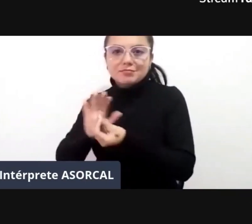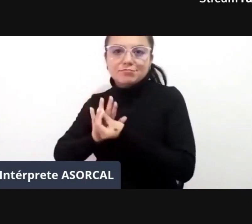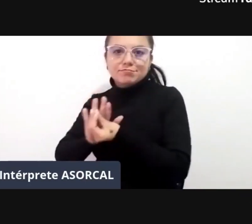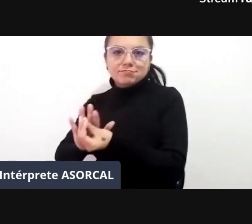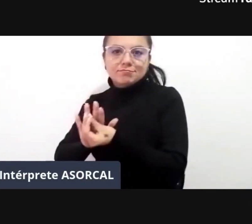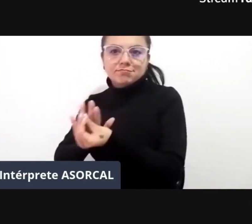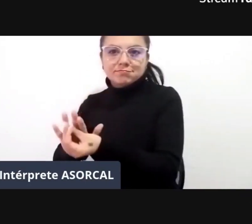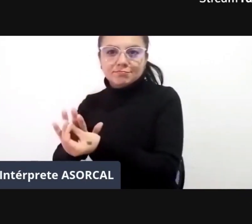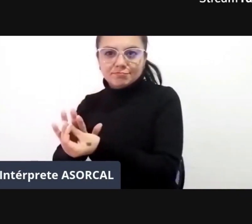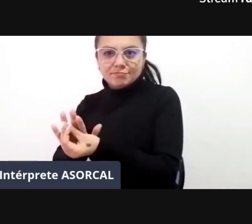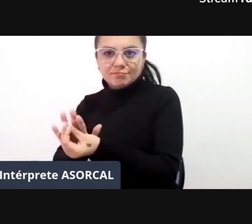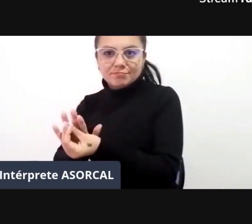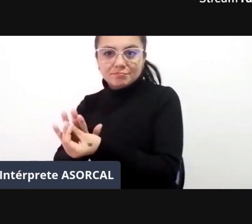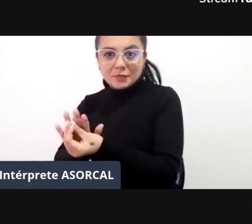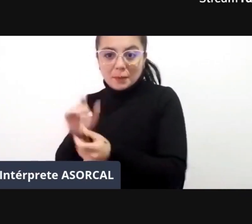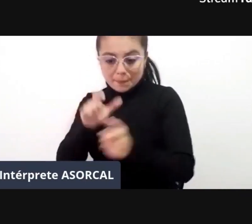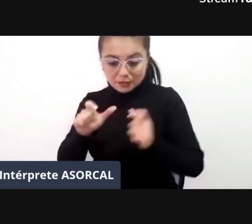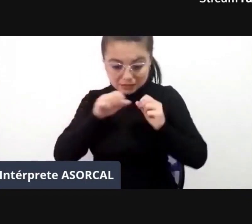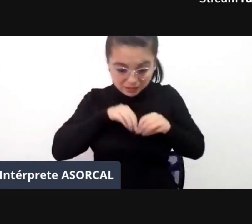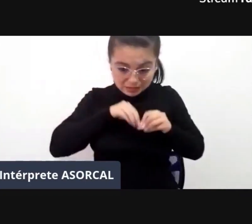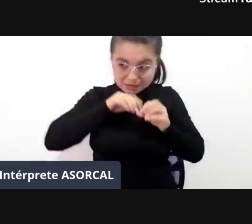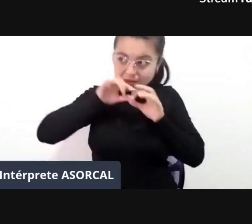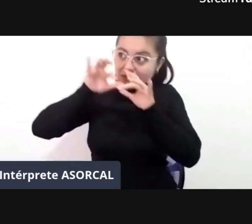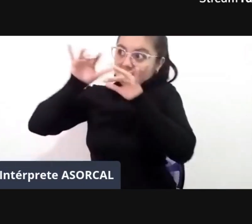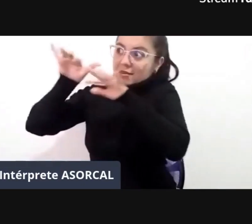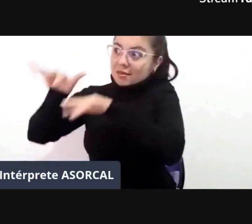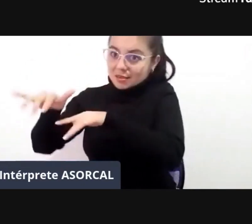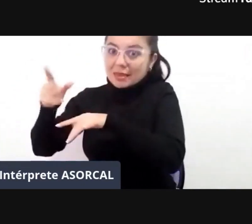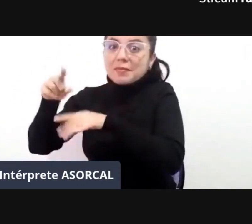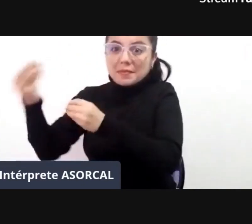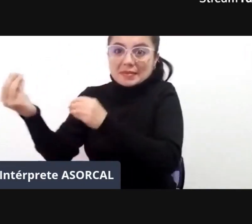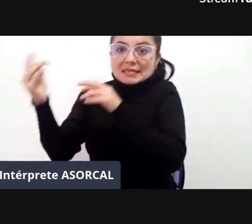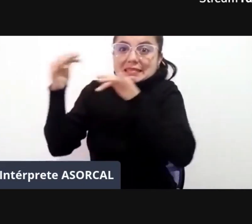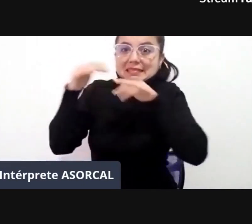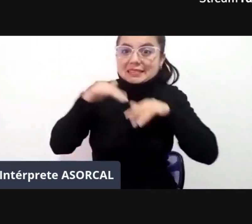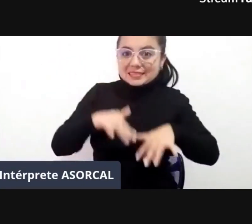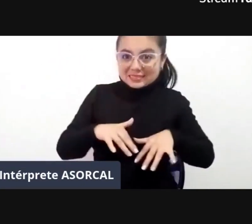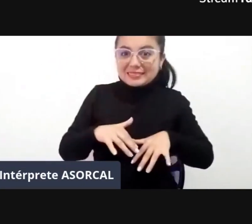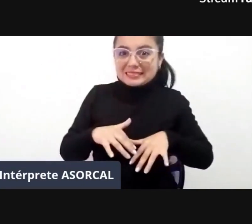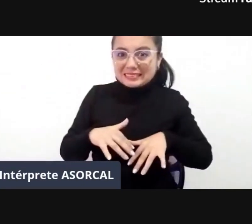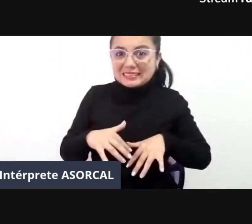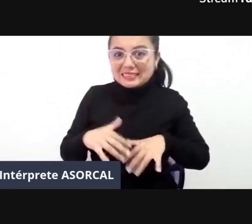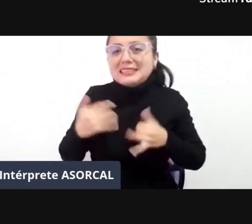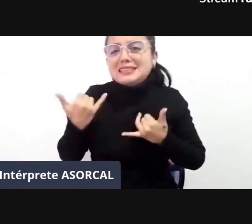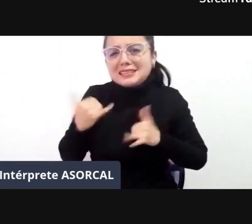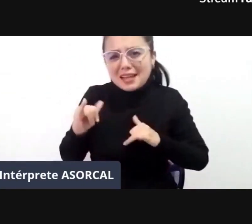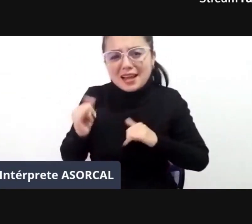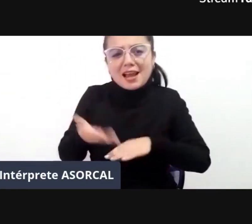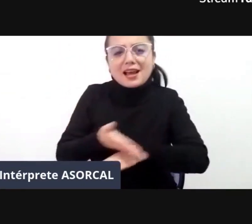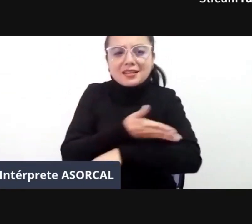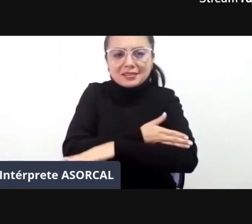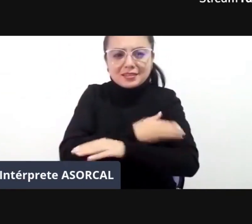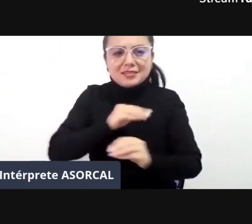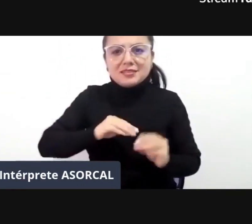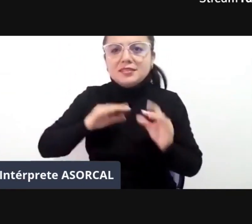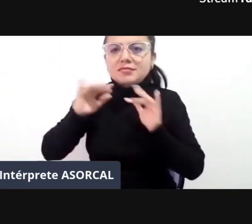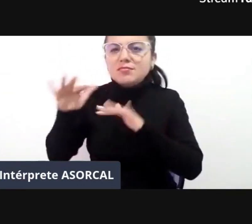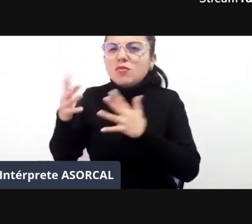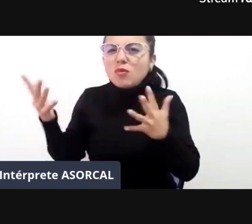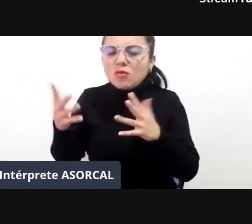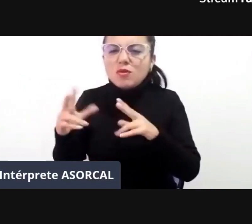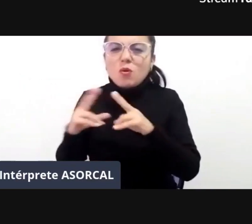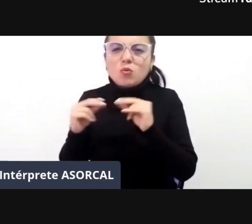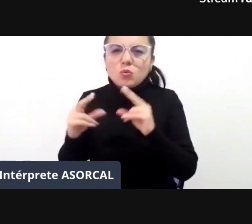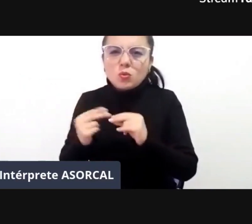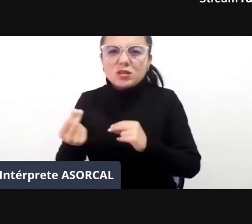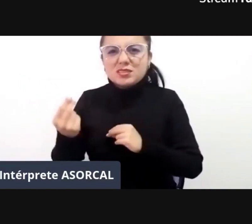los migrantes internos y los emigrantes. Ya había habido emigraciones hacia Honduras, hacia Panamá y